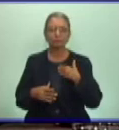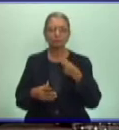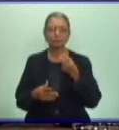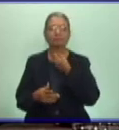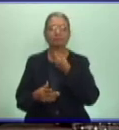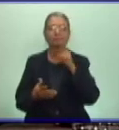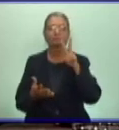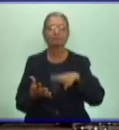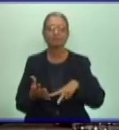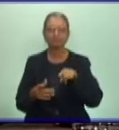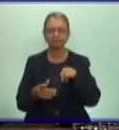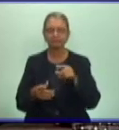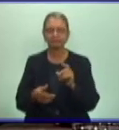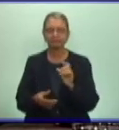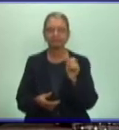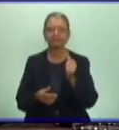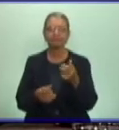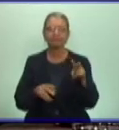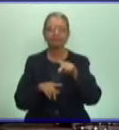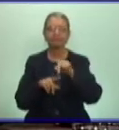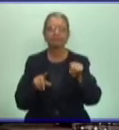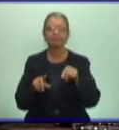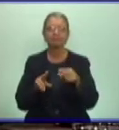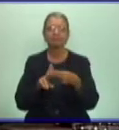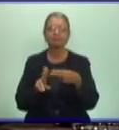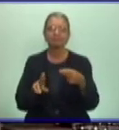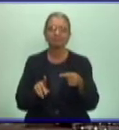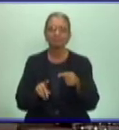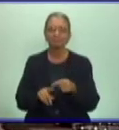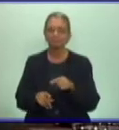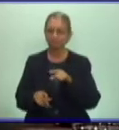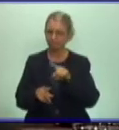esta asignatura, pues puede llamarnos